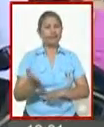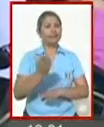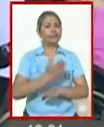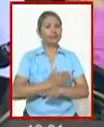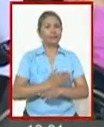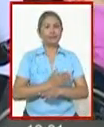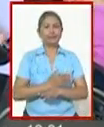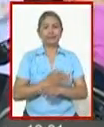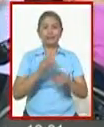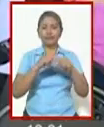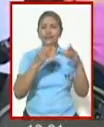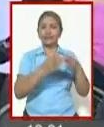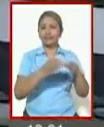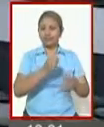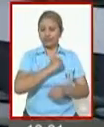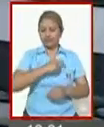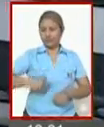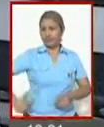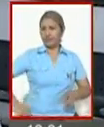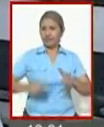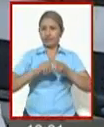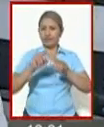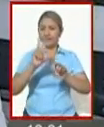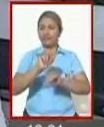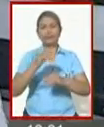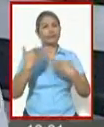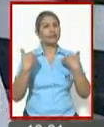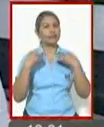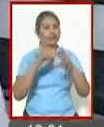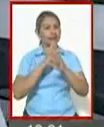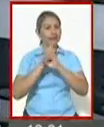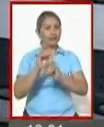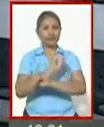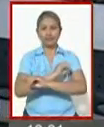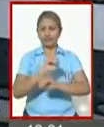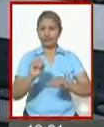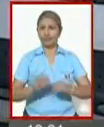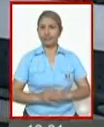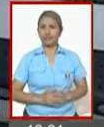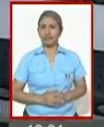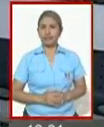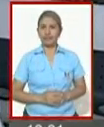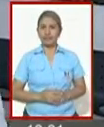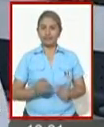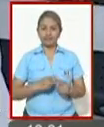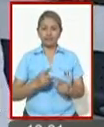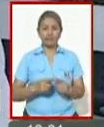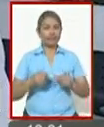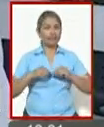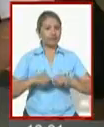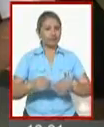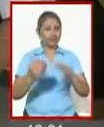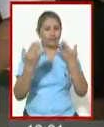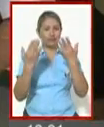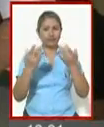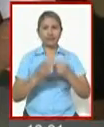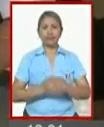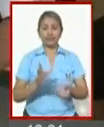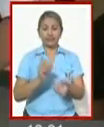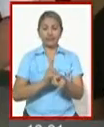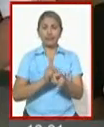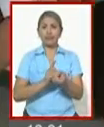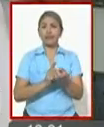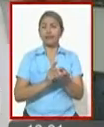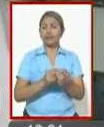anteriormente con la parte de la gobernación, pero no tenemos todavía respuesta sobre ello, ¿no? Entonces, seguimos en espera. Los